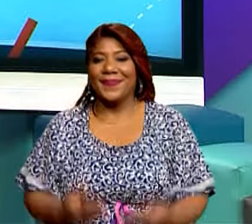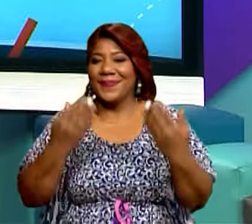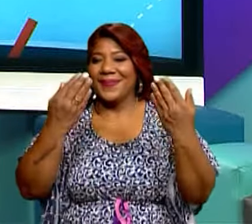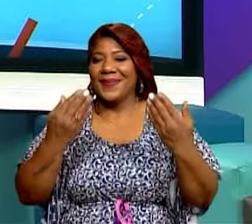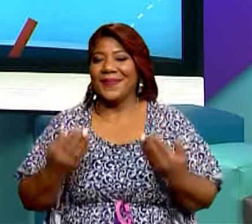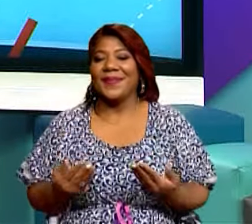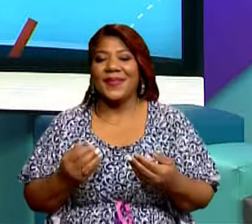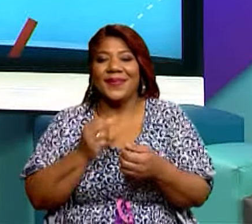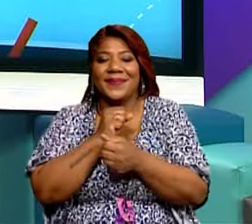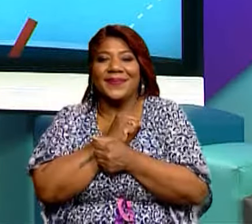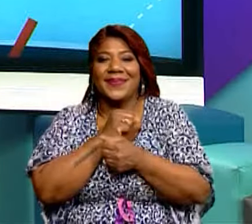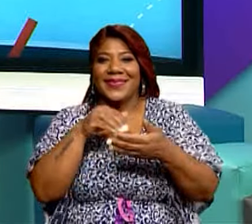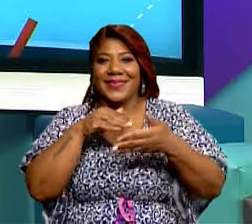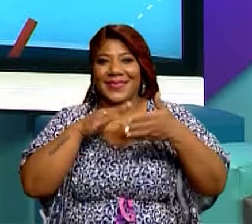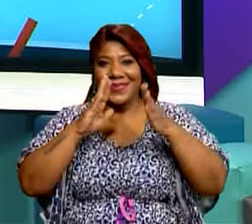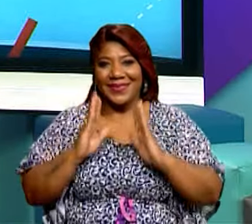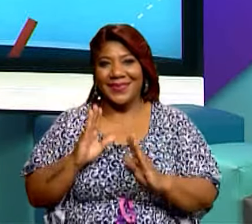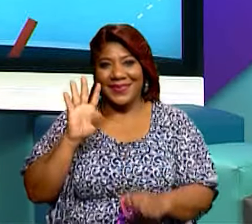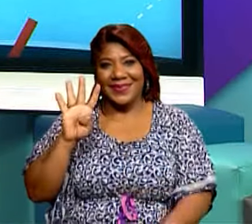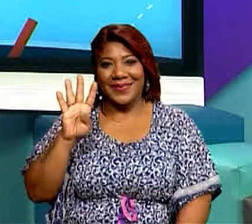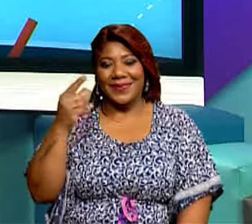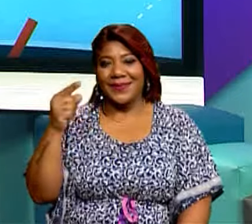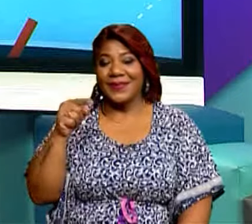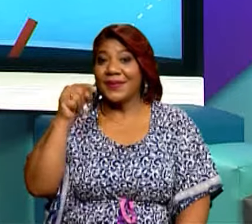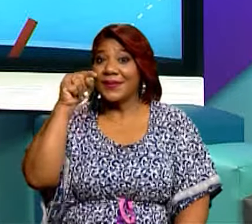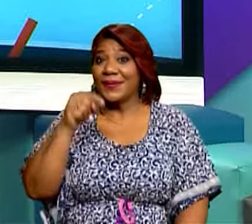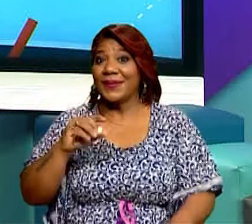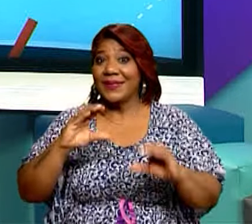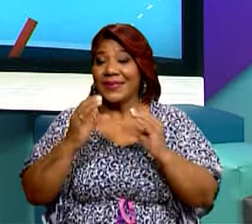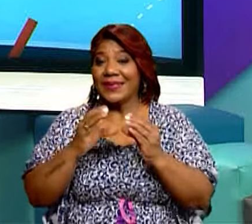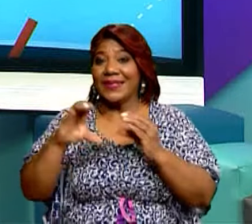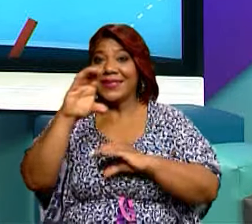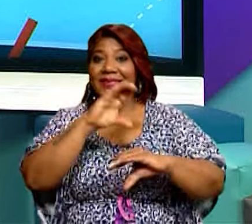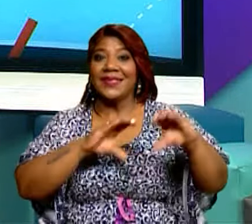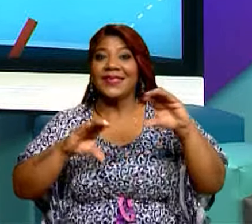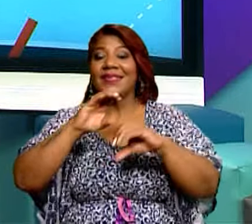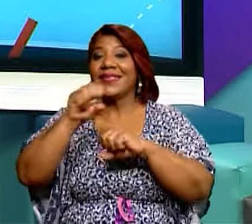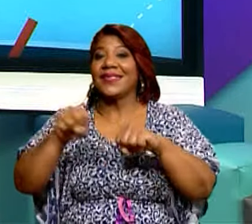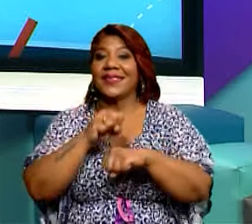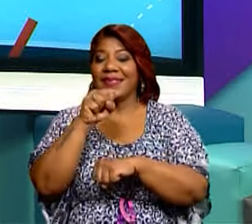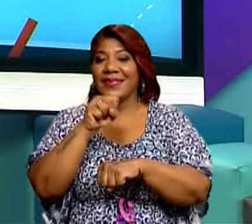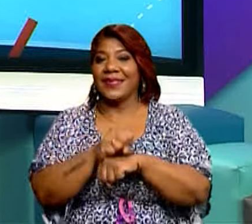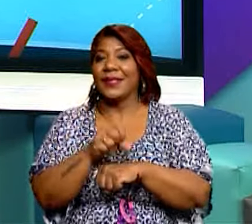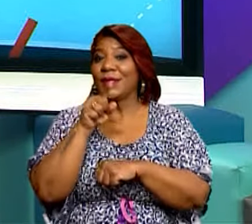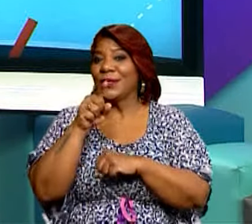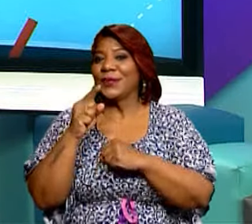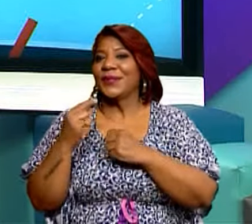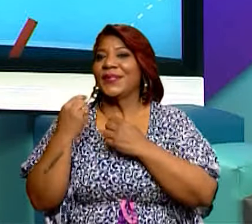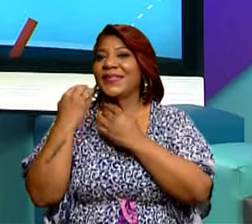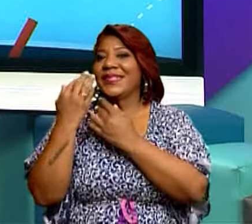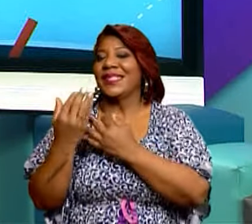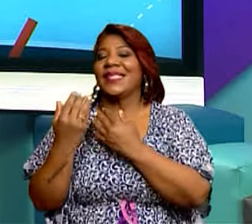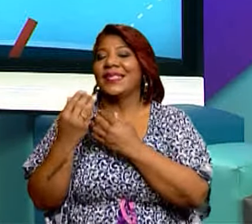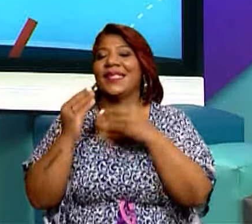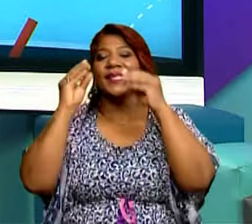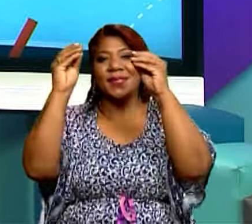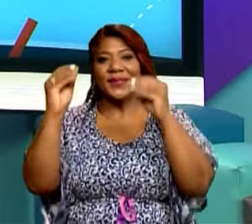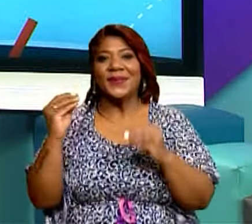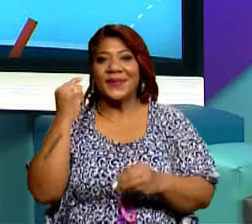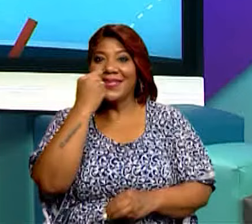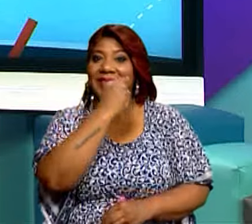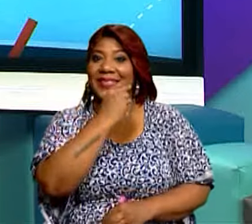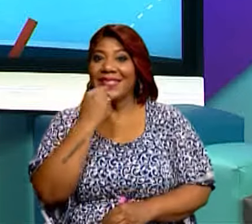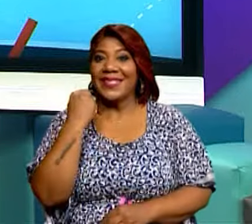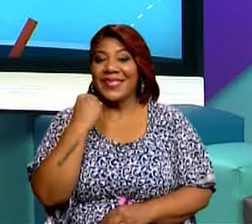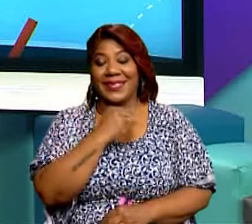Bienvenidos mis queridos estudiantes de cuarto grado. Hoy tenemos clase de ciencias sociales y yo sé que la estaban esperando. Soy su maestra Zaira